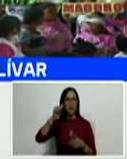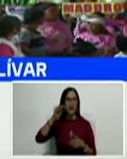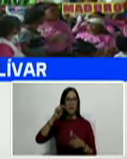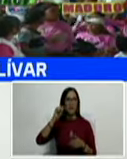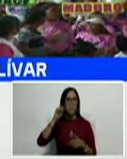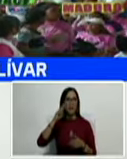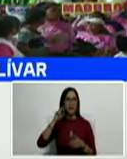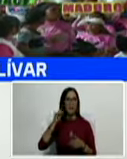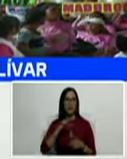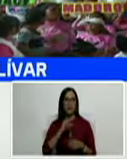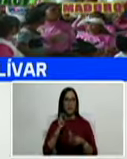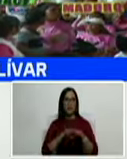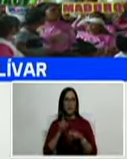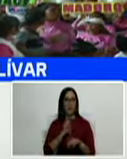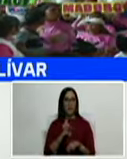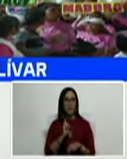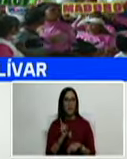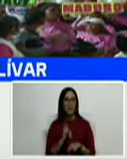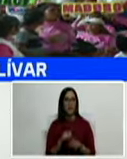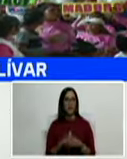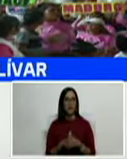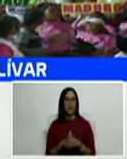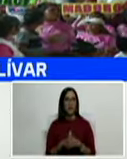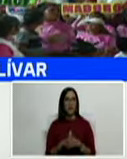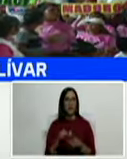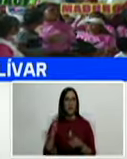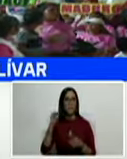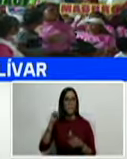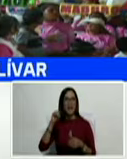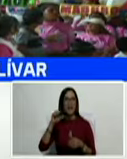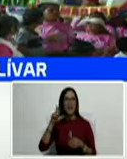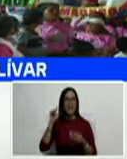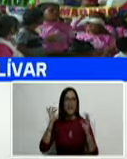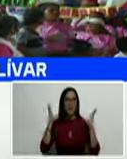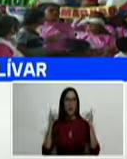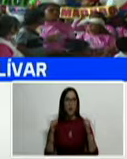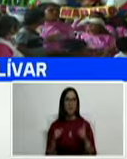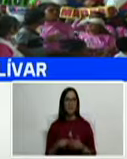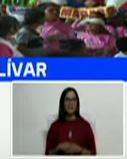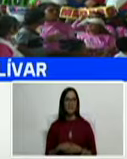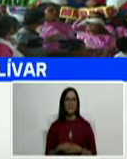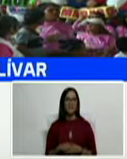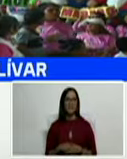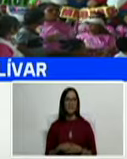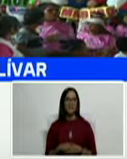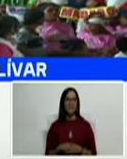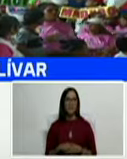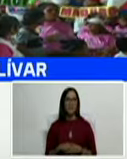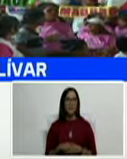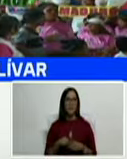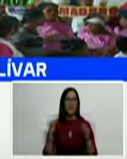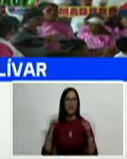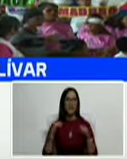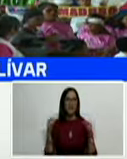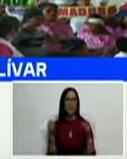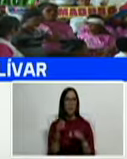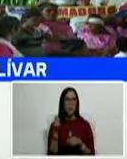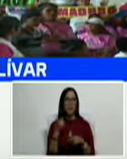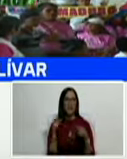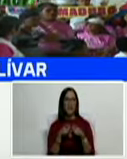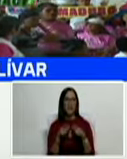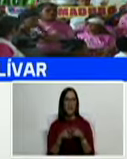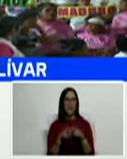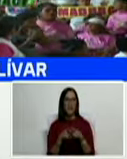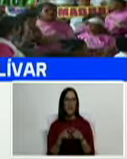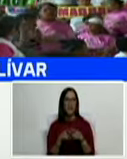te estés sentando en el piso. Búscale una silla, María Leona. Vamos aquí como equipo. Porque